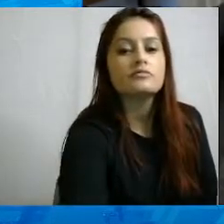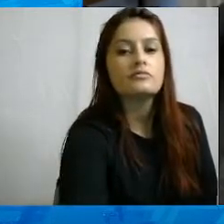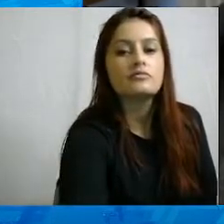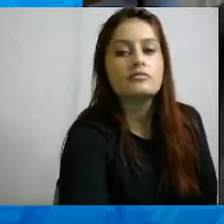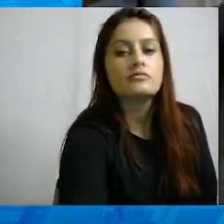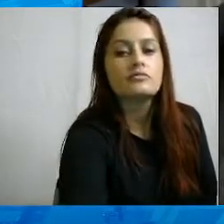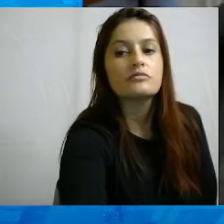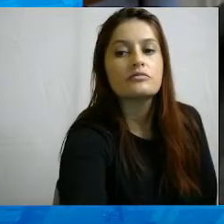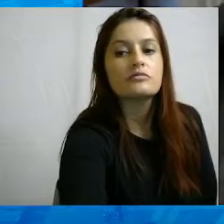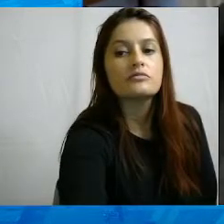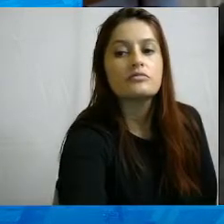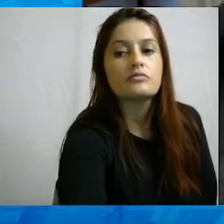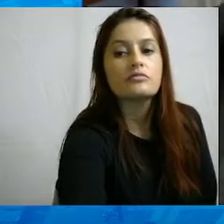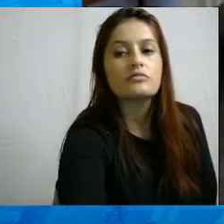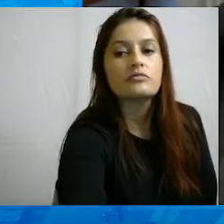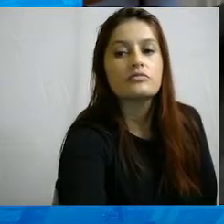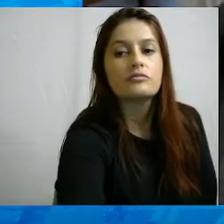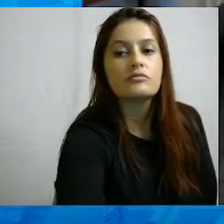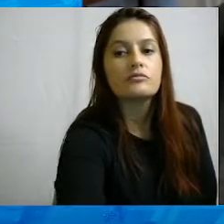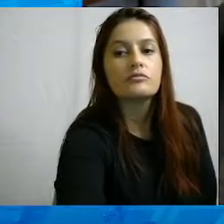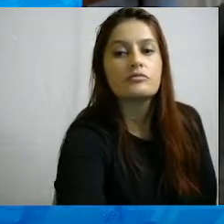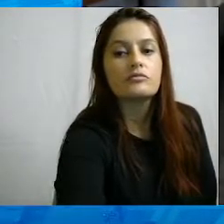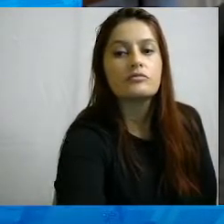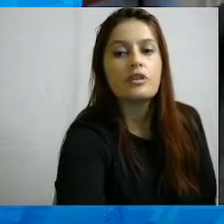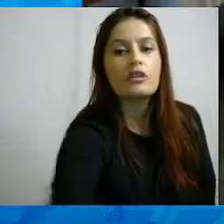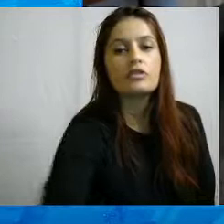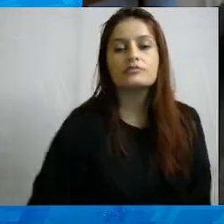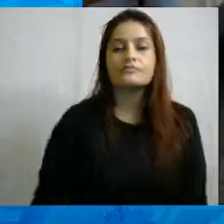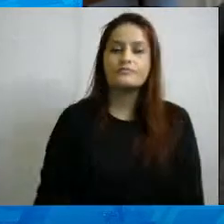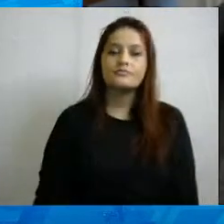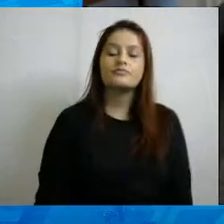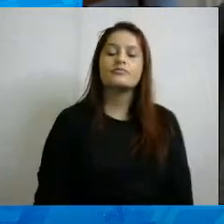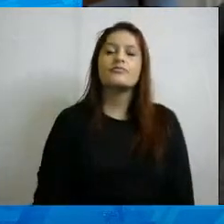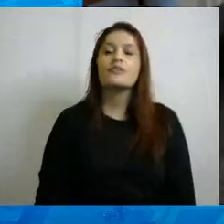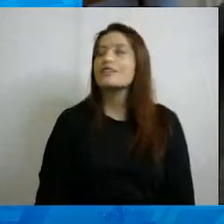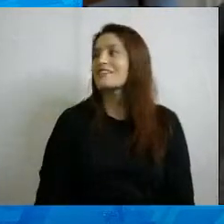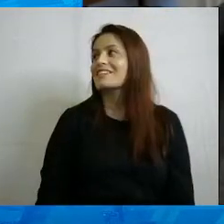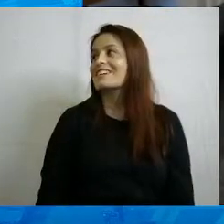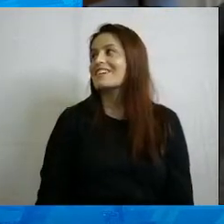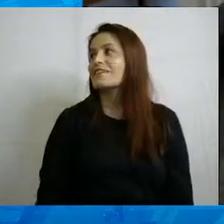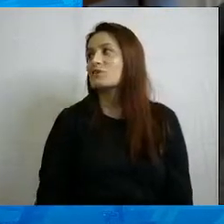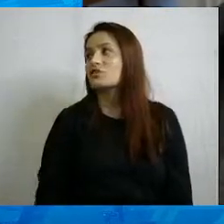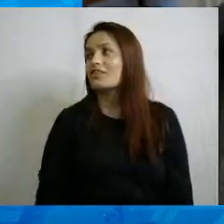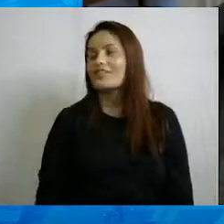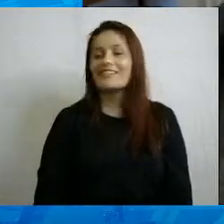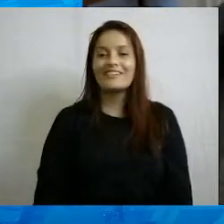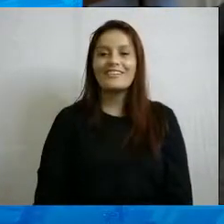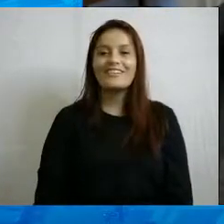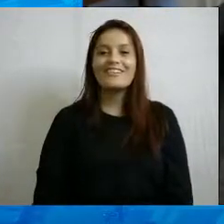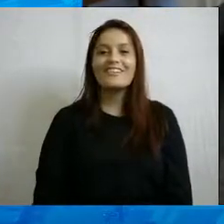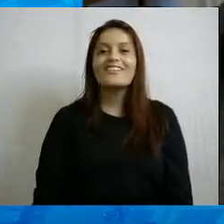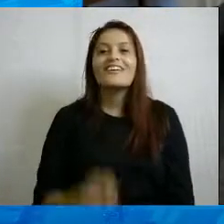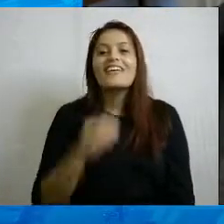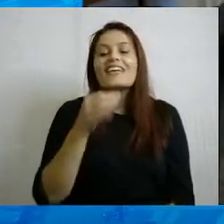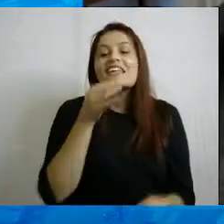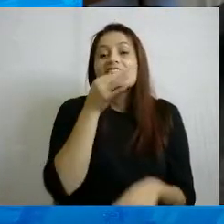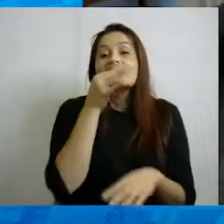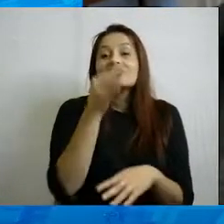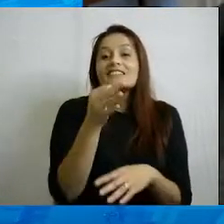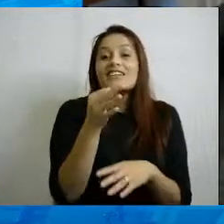convenio de transferencia de recursos a la empresa de aseo externa contratada por la ilustre Municipalidad de Melipilla, conforme a la licitación